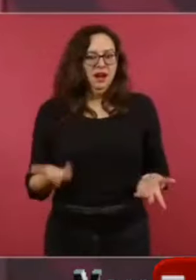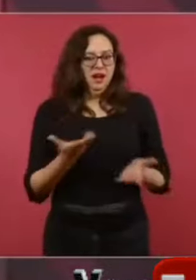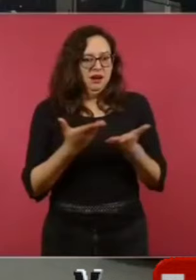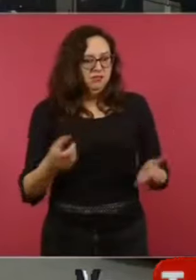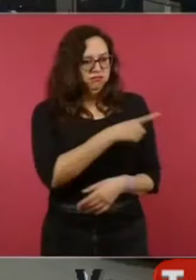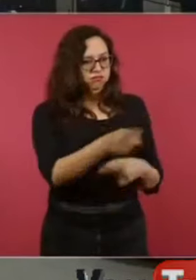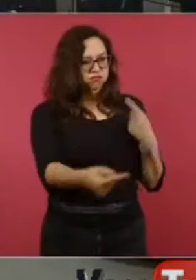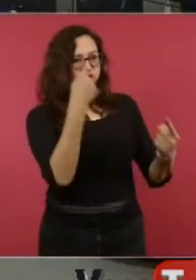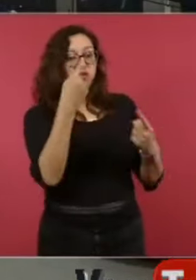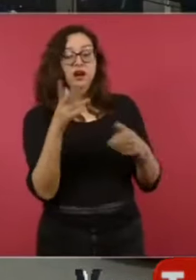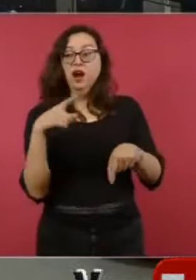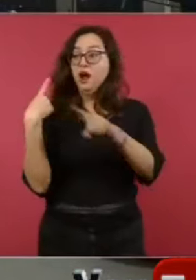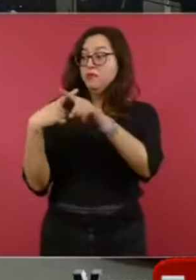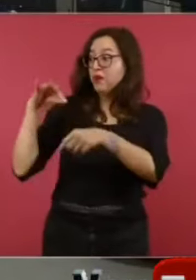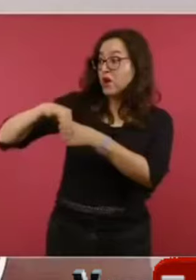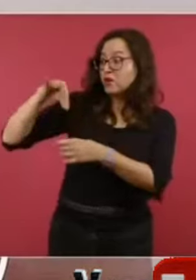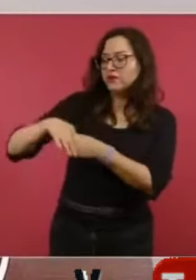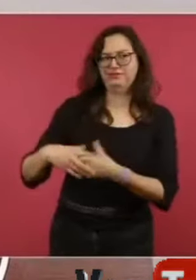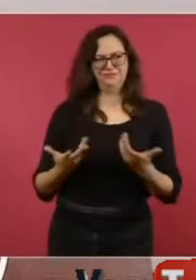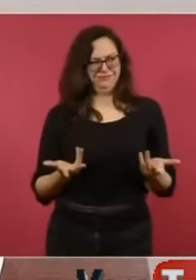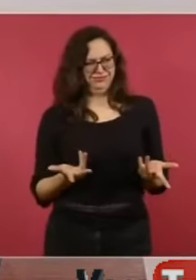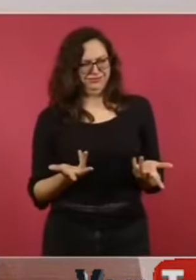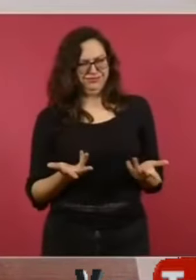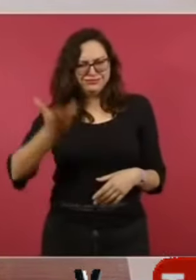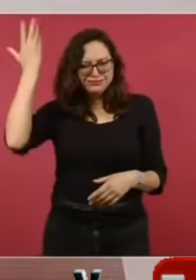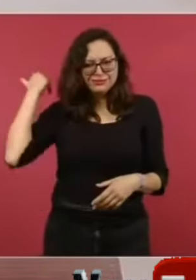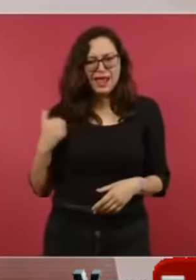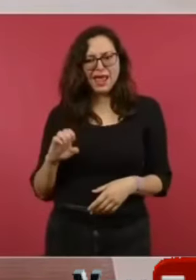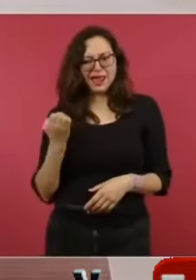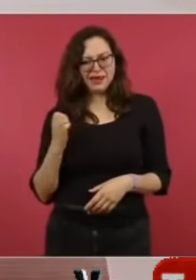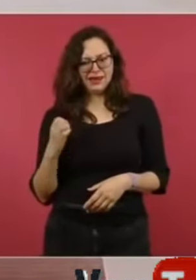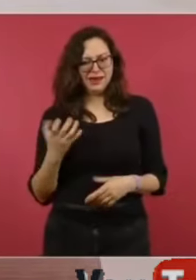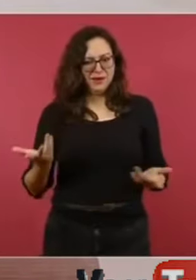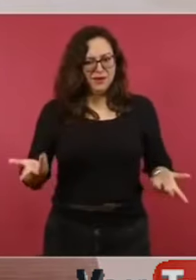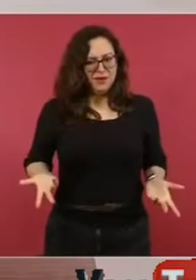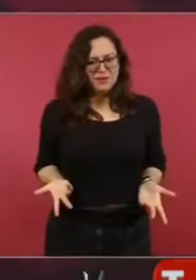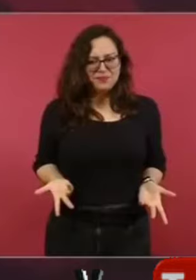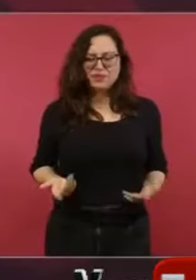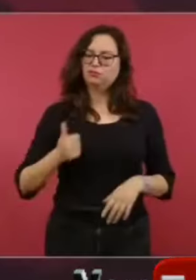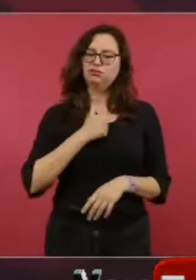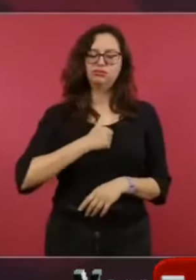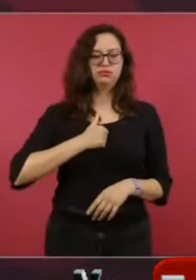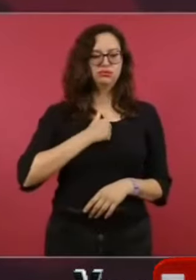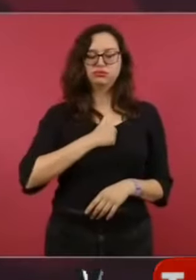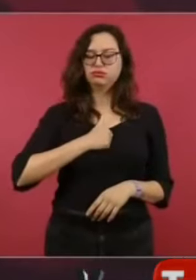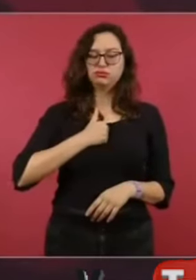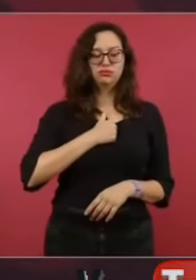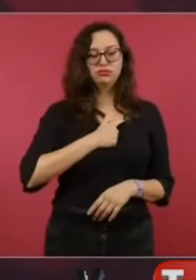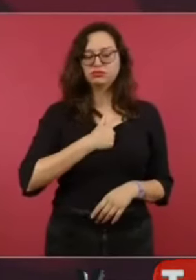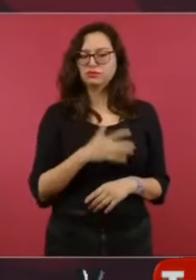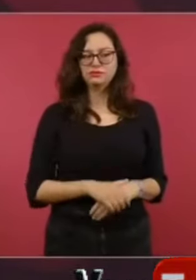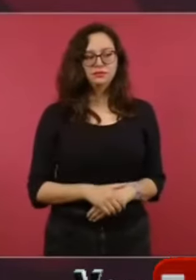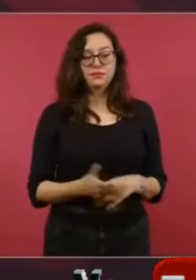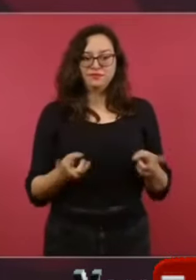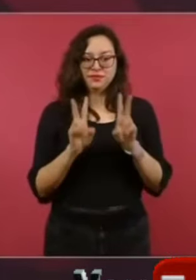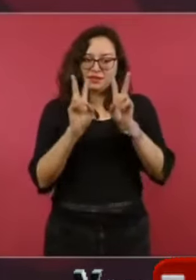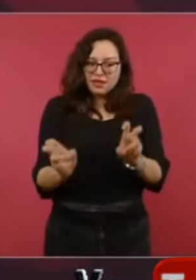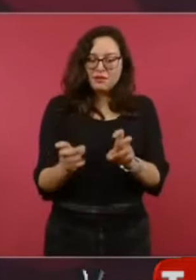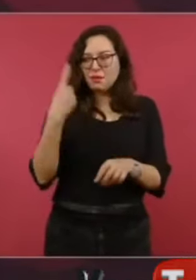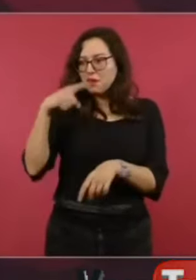Lamentablemente, pues, han querido distorsionar, ¿no?, algo que es en beneficio de los